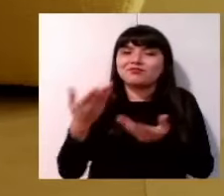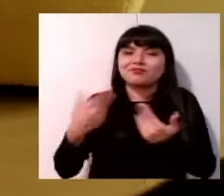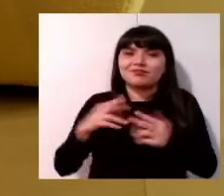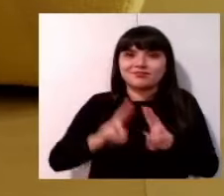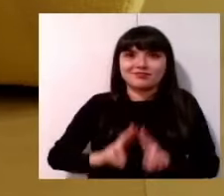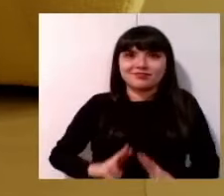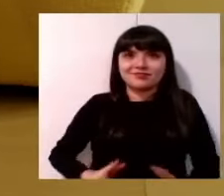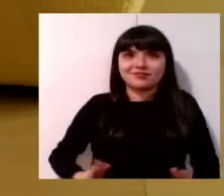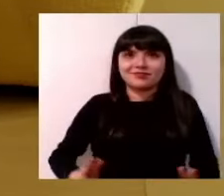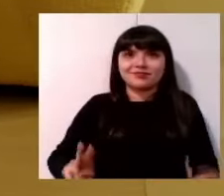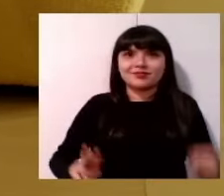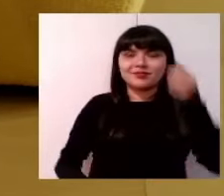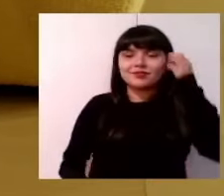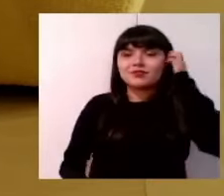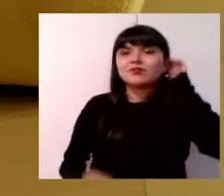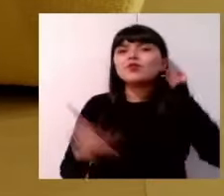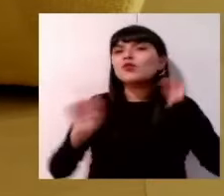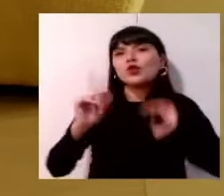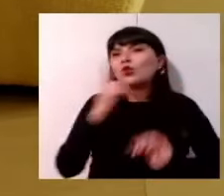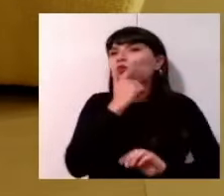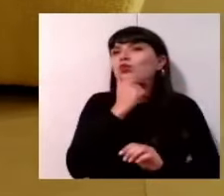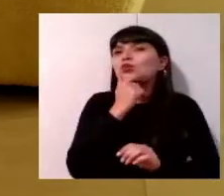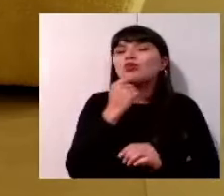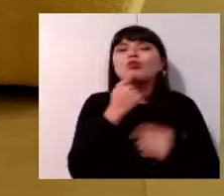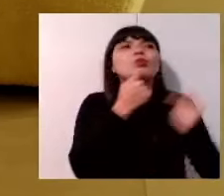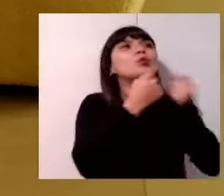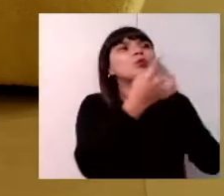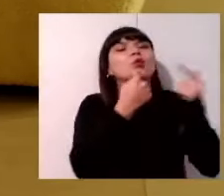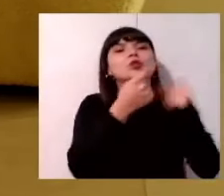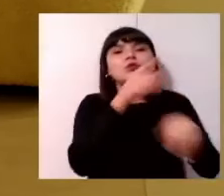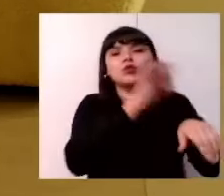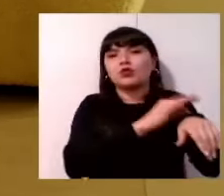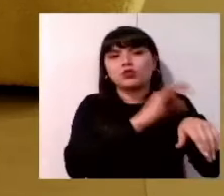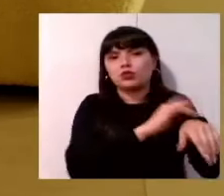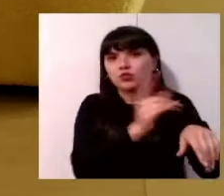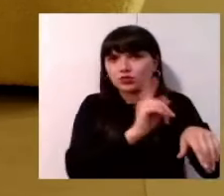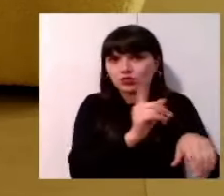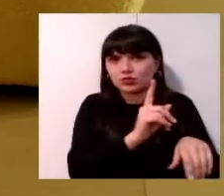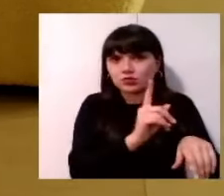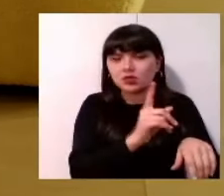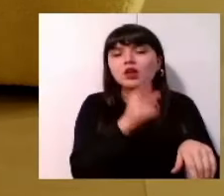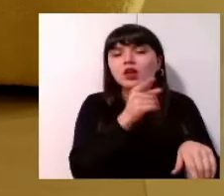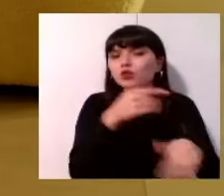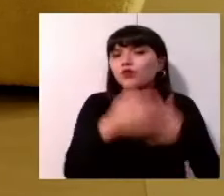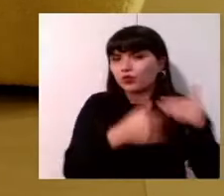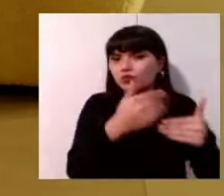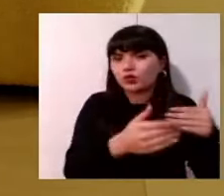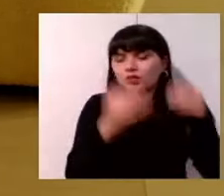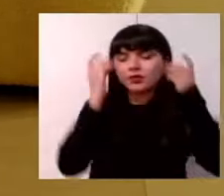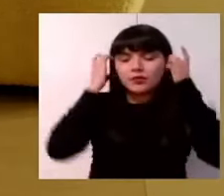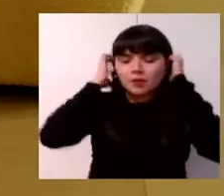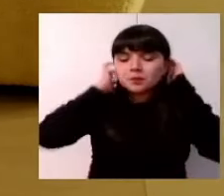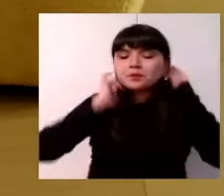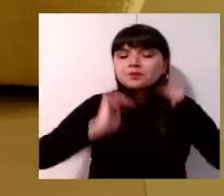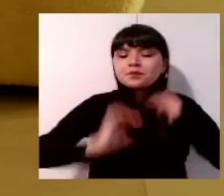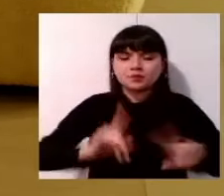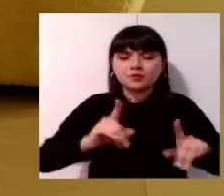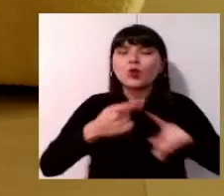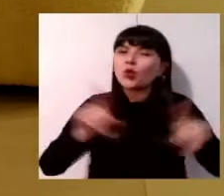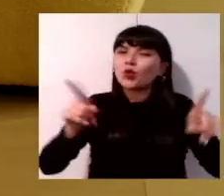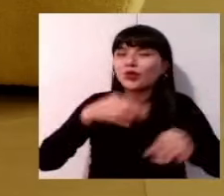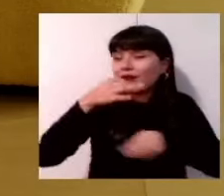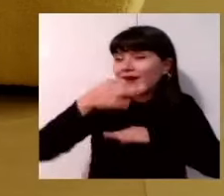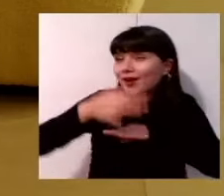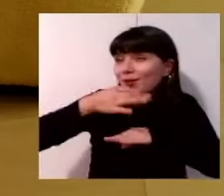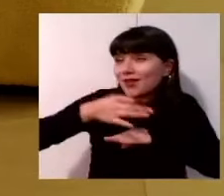que consultarlo con alguien. No, no. Ya, eso funciona. ¿Y hay alguna otra recomendación que tú dirías como, ya,